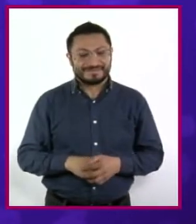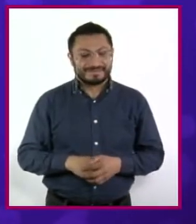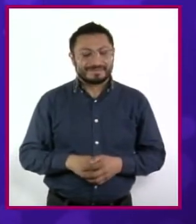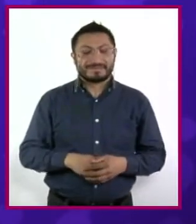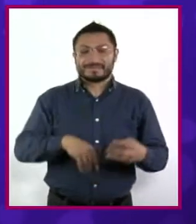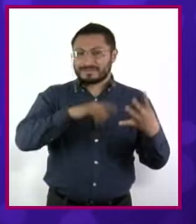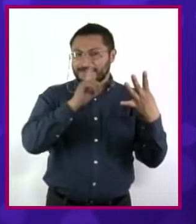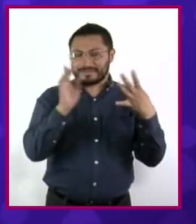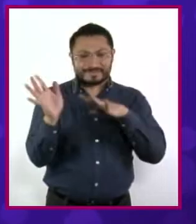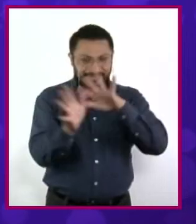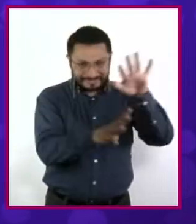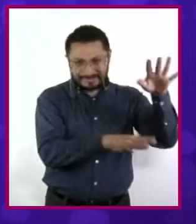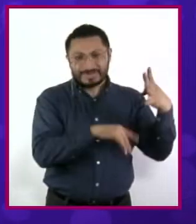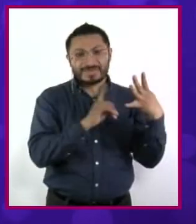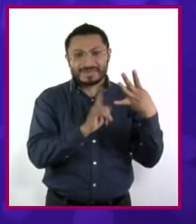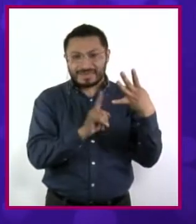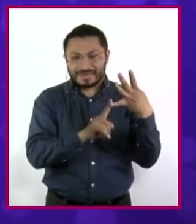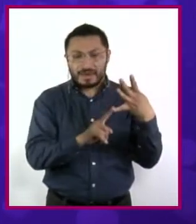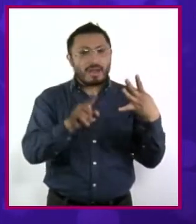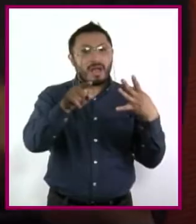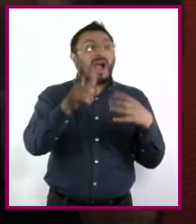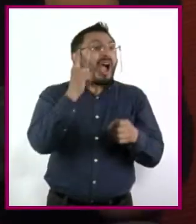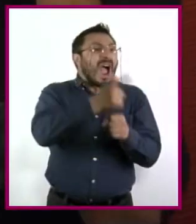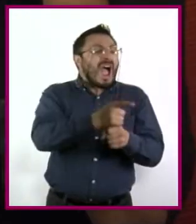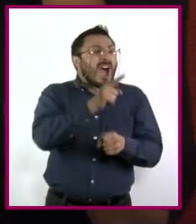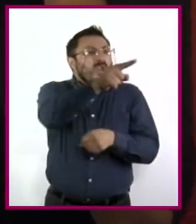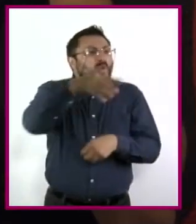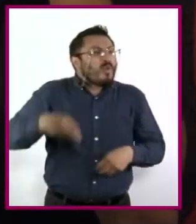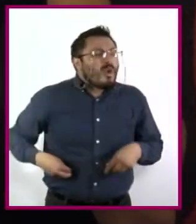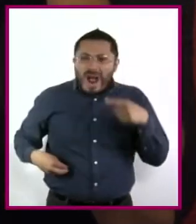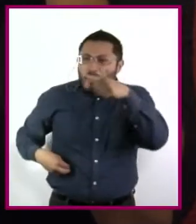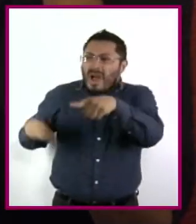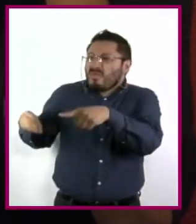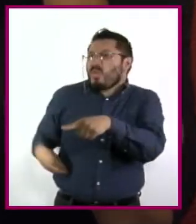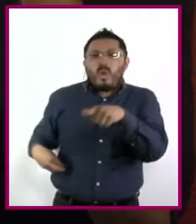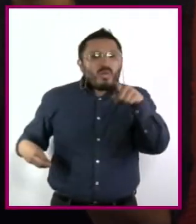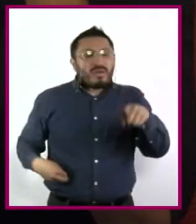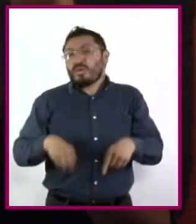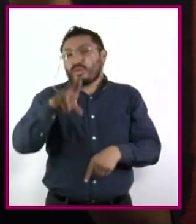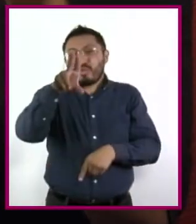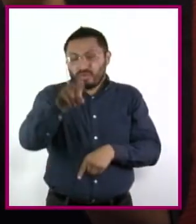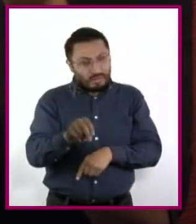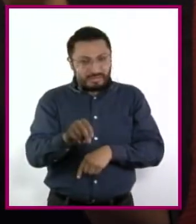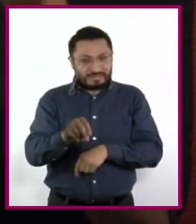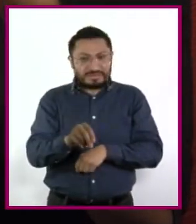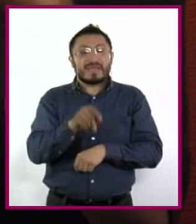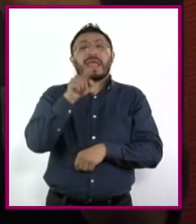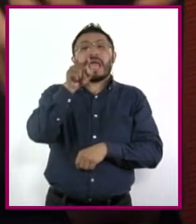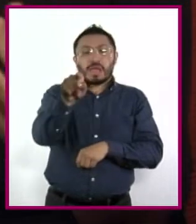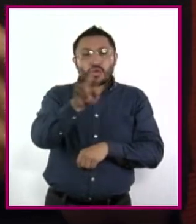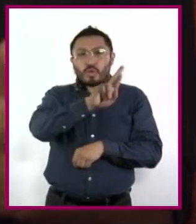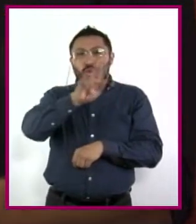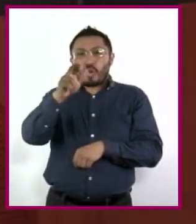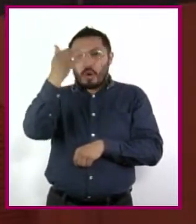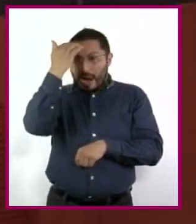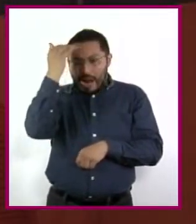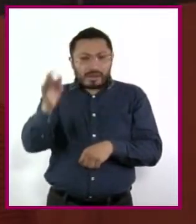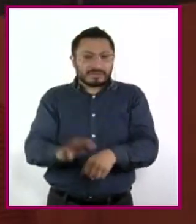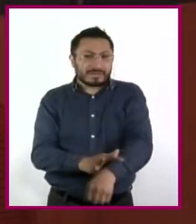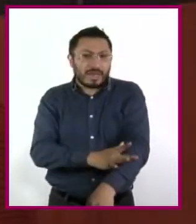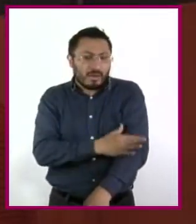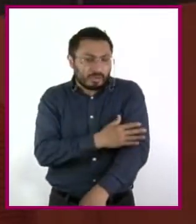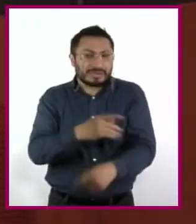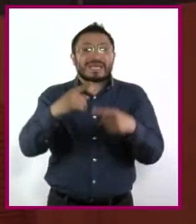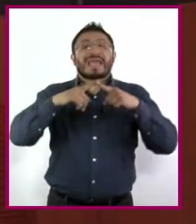Estrategia número 4. No busques culpables. Ser capaz de reconocer y explicar tus emociones no es lo mismo que culpar